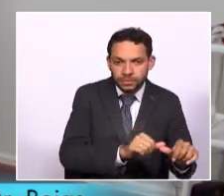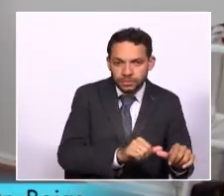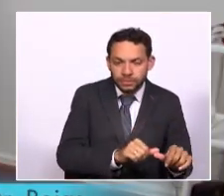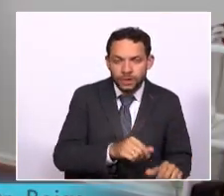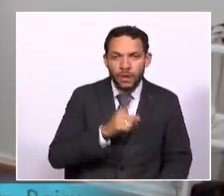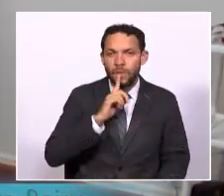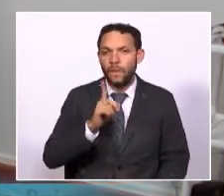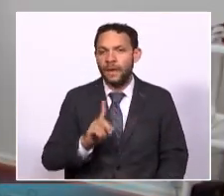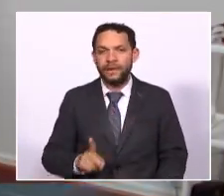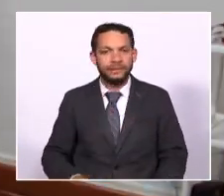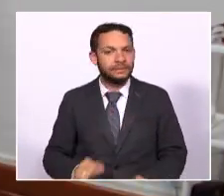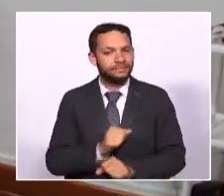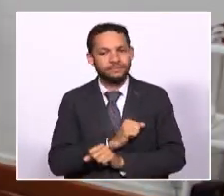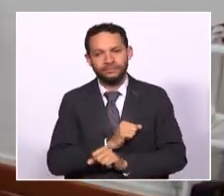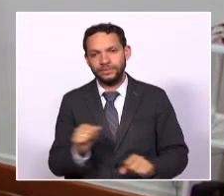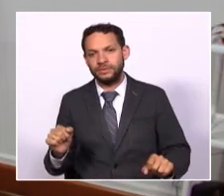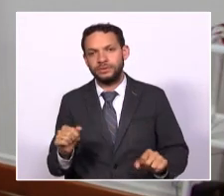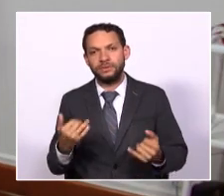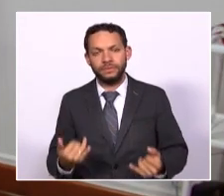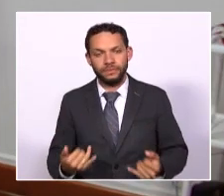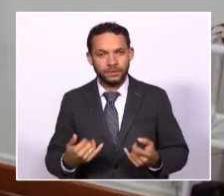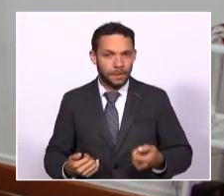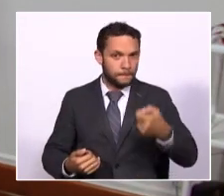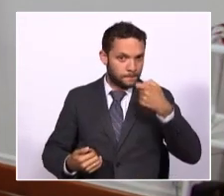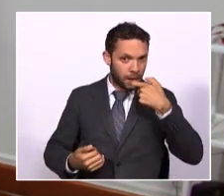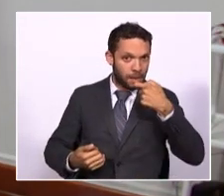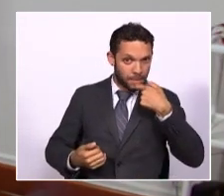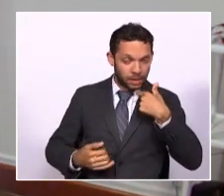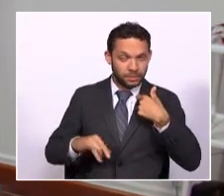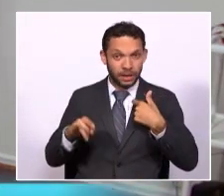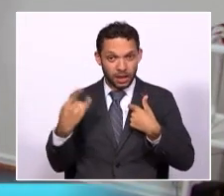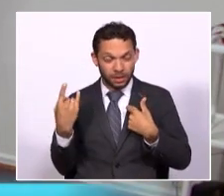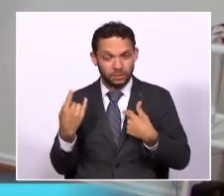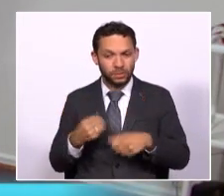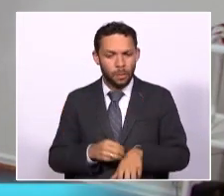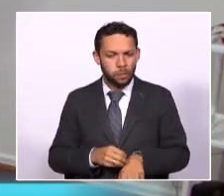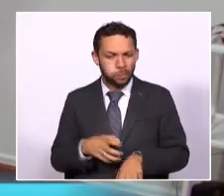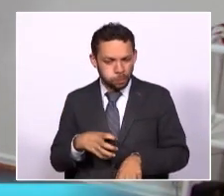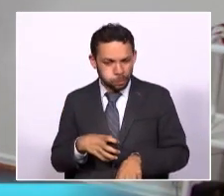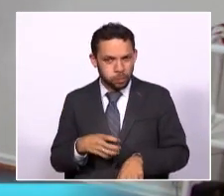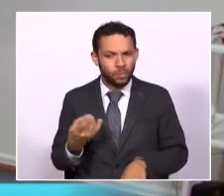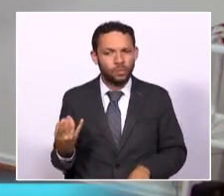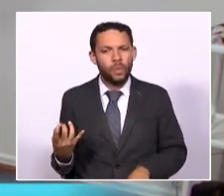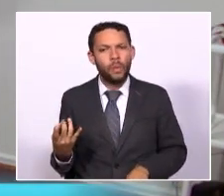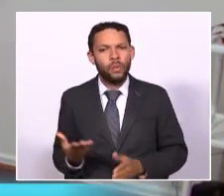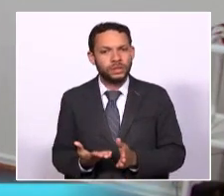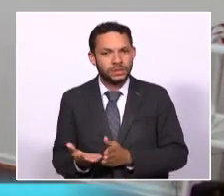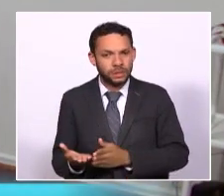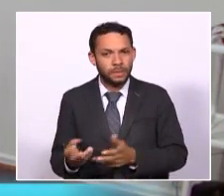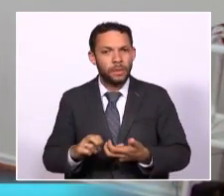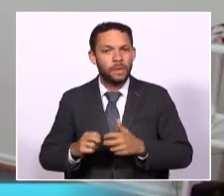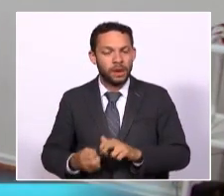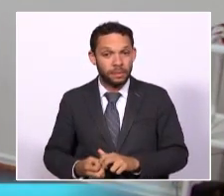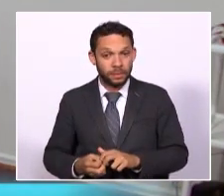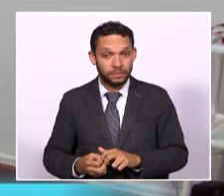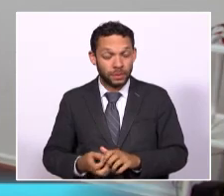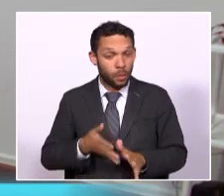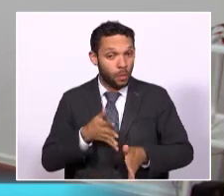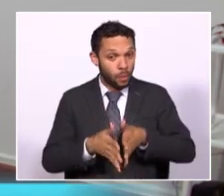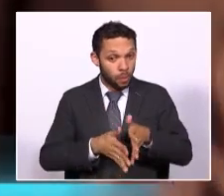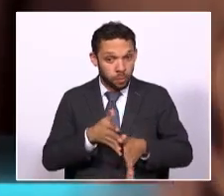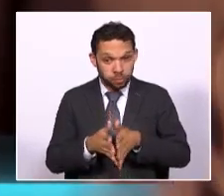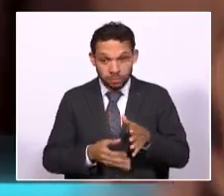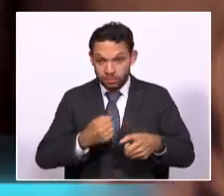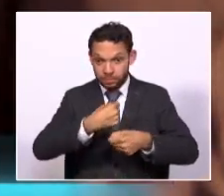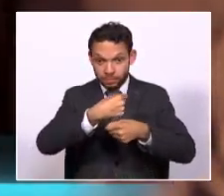Tampoco. Porque la pasta sí me puede quitar el dolor y la inflamación, pero la pasta no me va a enderezar el hueso que